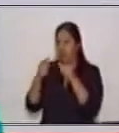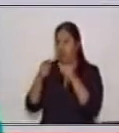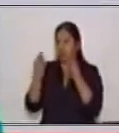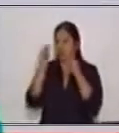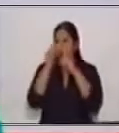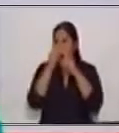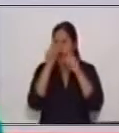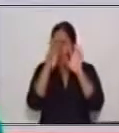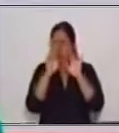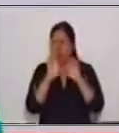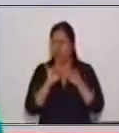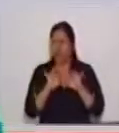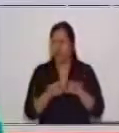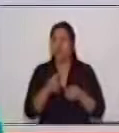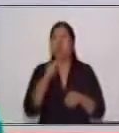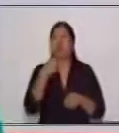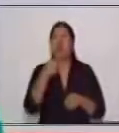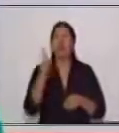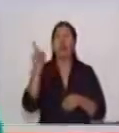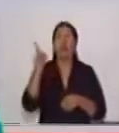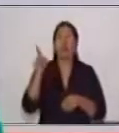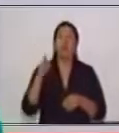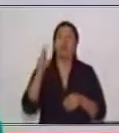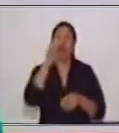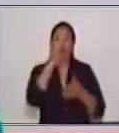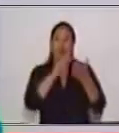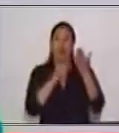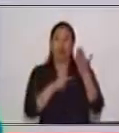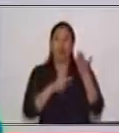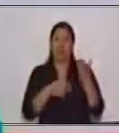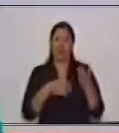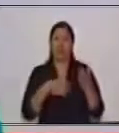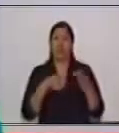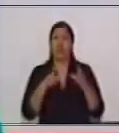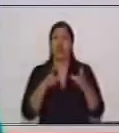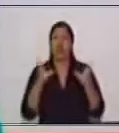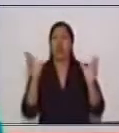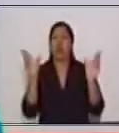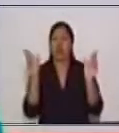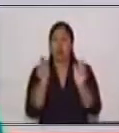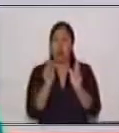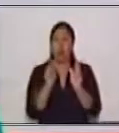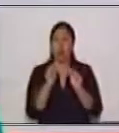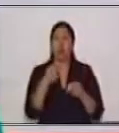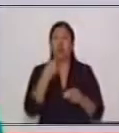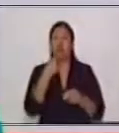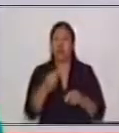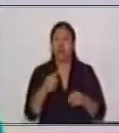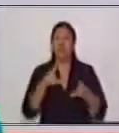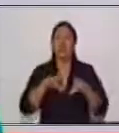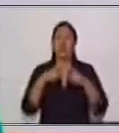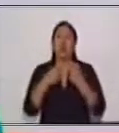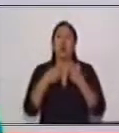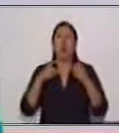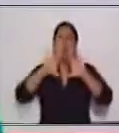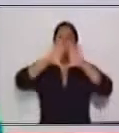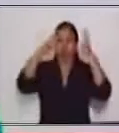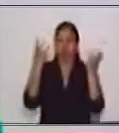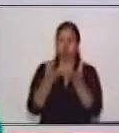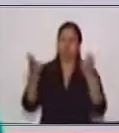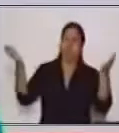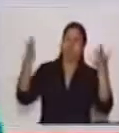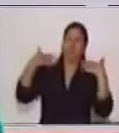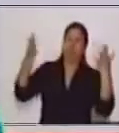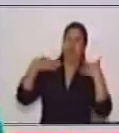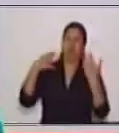simple, propone la reflexión acerca de los peligros del cambio climático, asimismo se define el concepto principal,